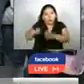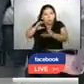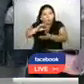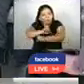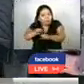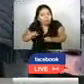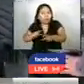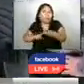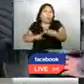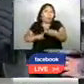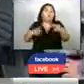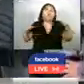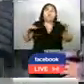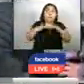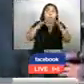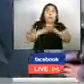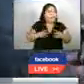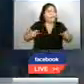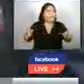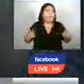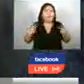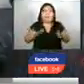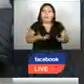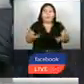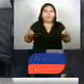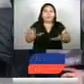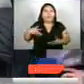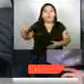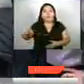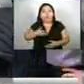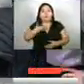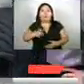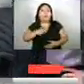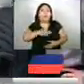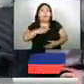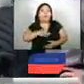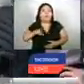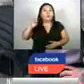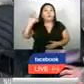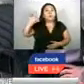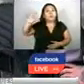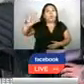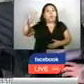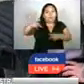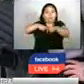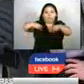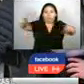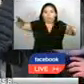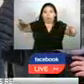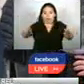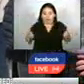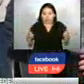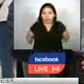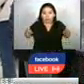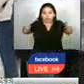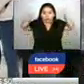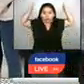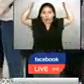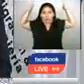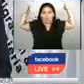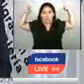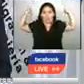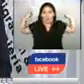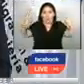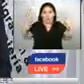y siempre en aras de facilitar. Como aduanas hoy contamos con tres escáneres en los puntos de salida, esto nos